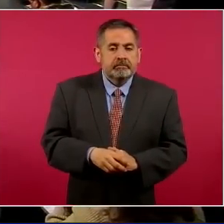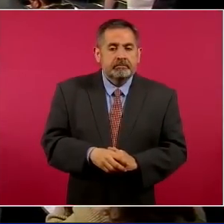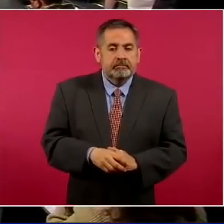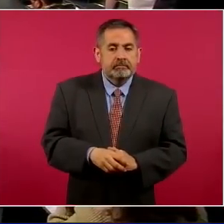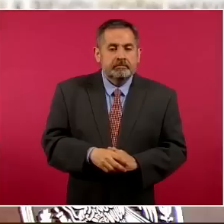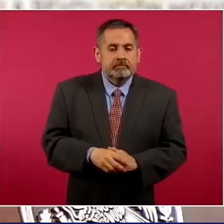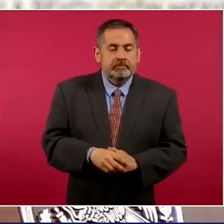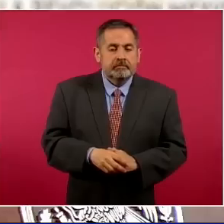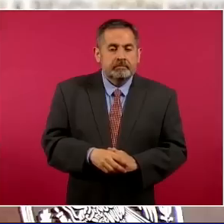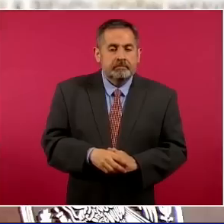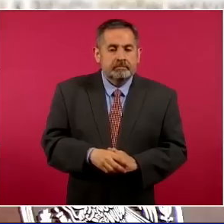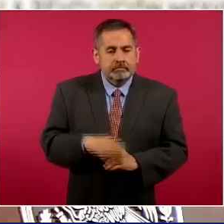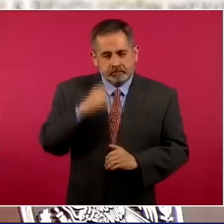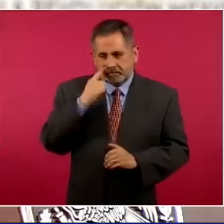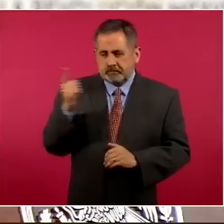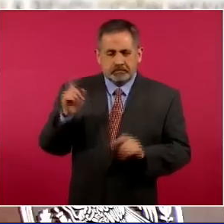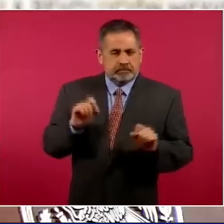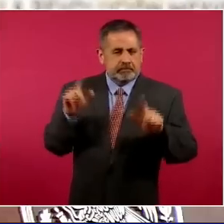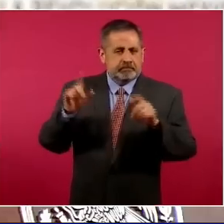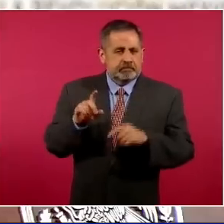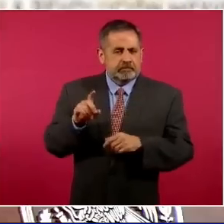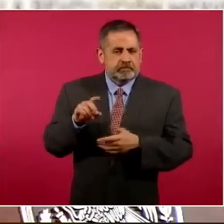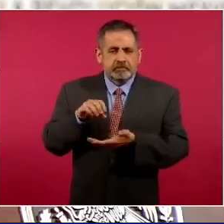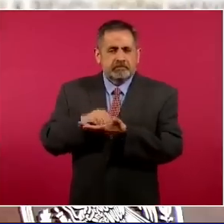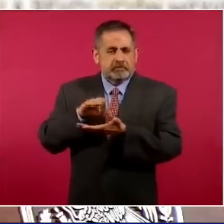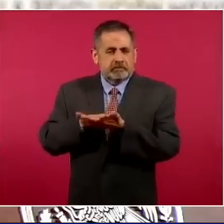Ahora vemos los datos